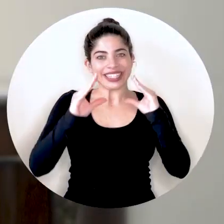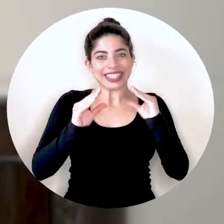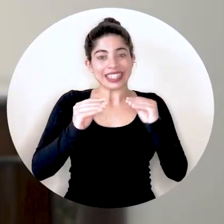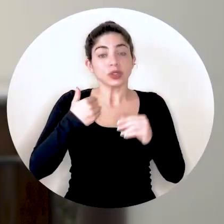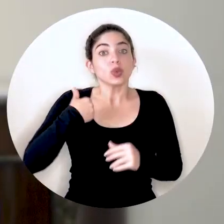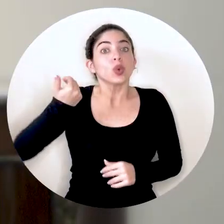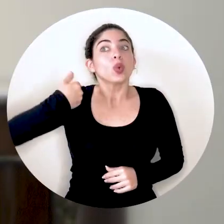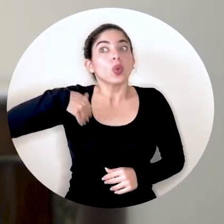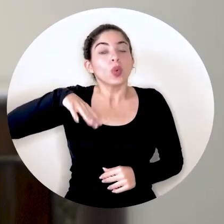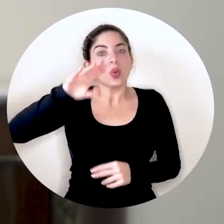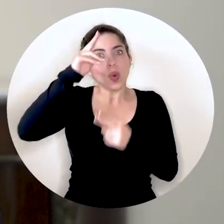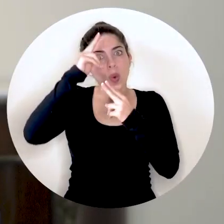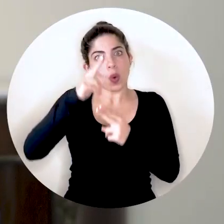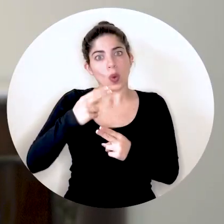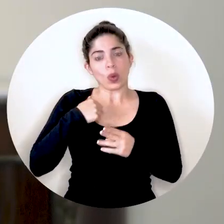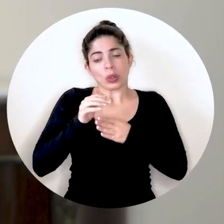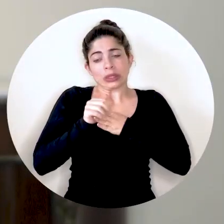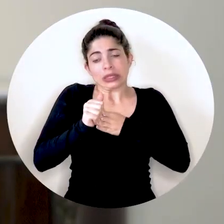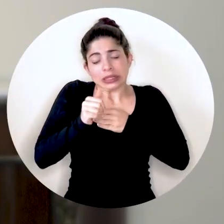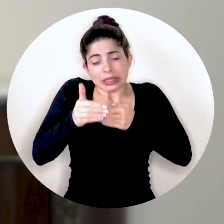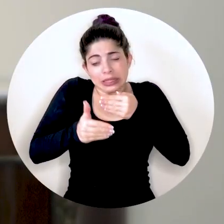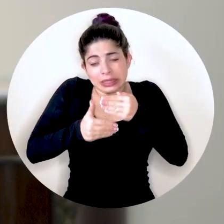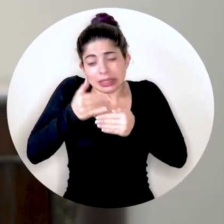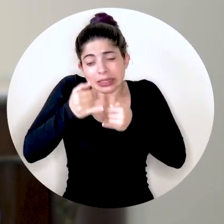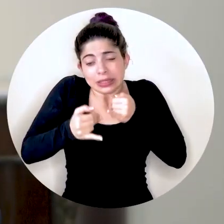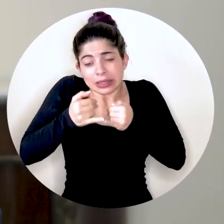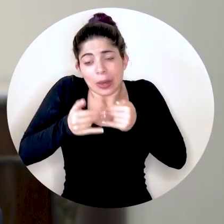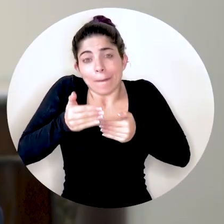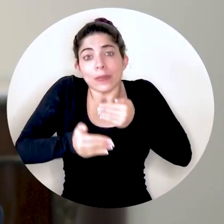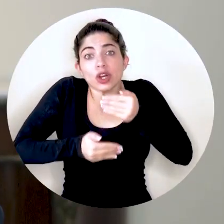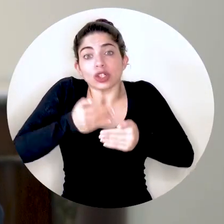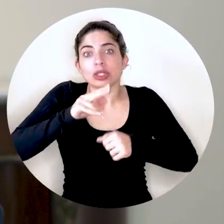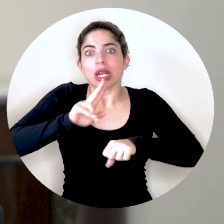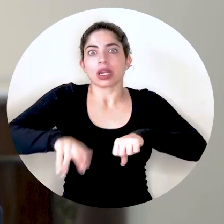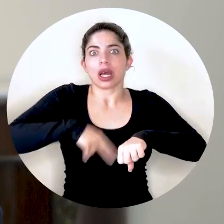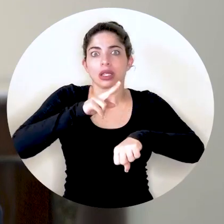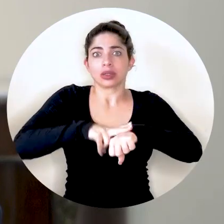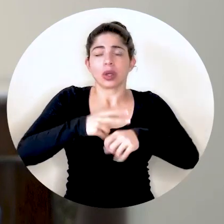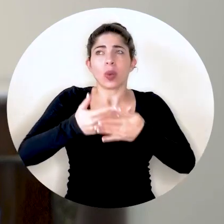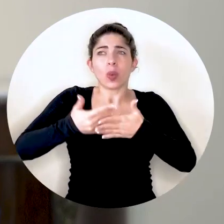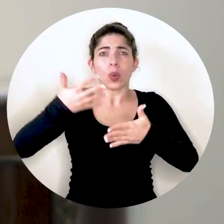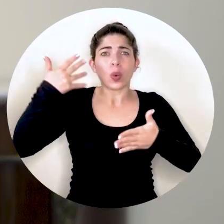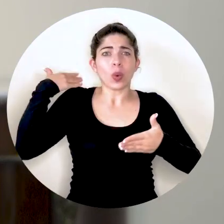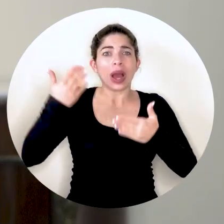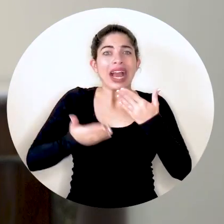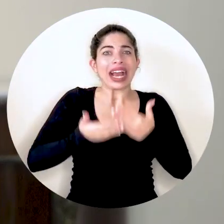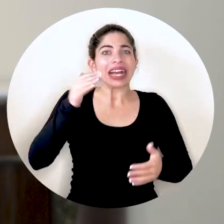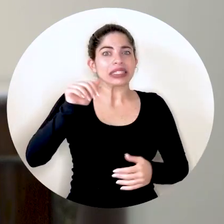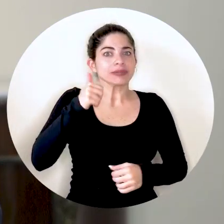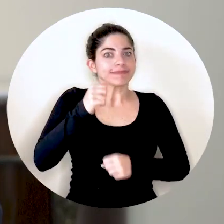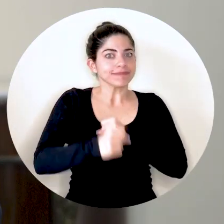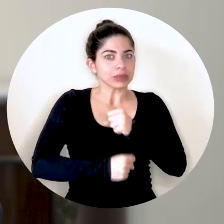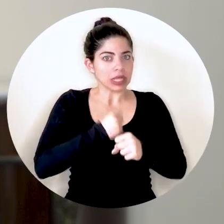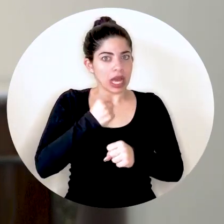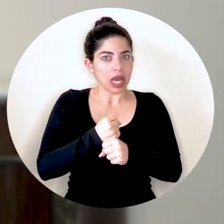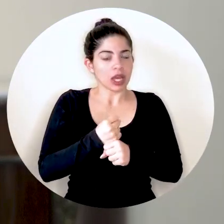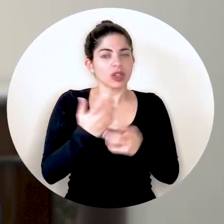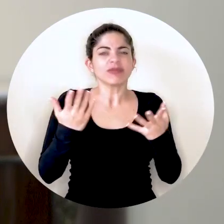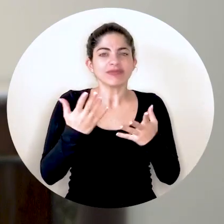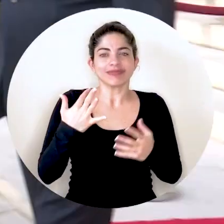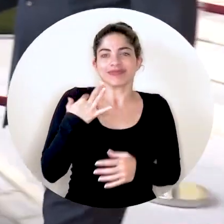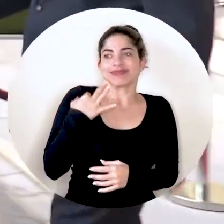Buenas noches. Tuve el honor de liderar la última parte de un proceso nacional que nos tomó casi una década,